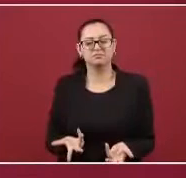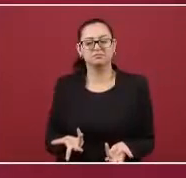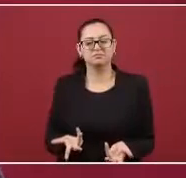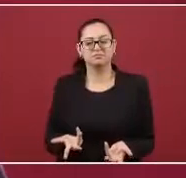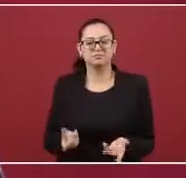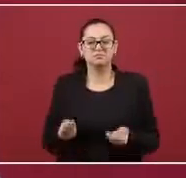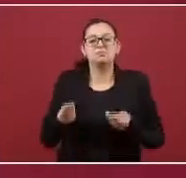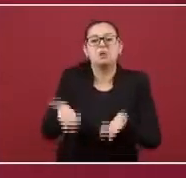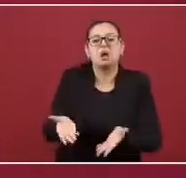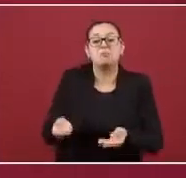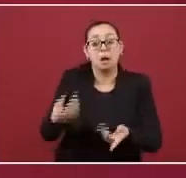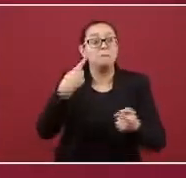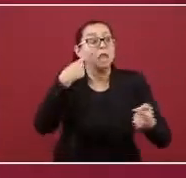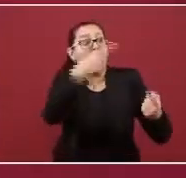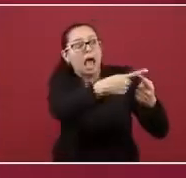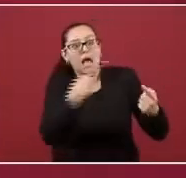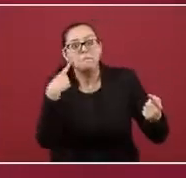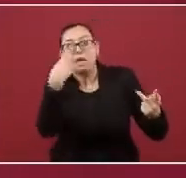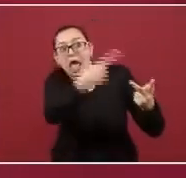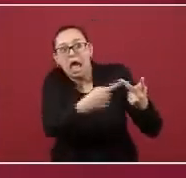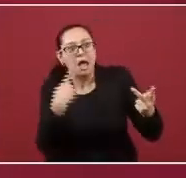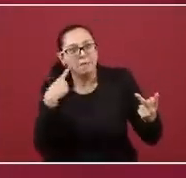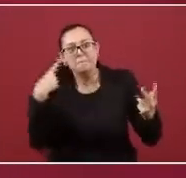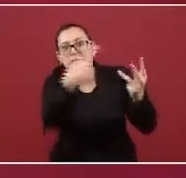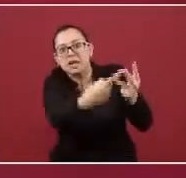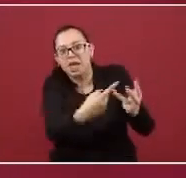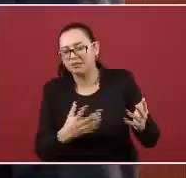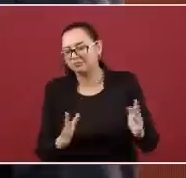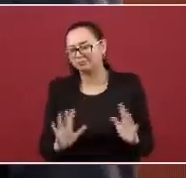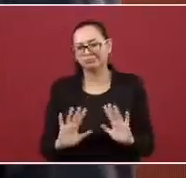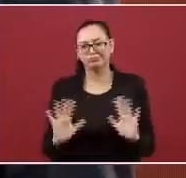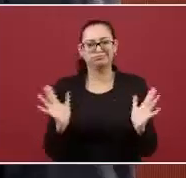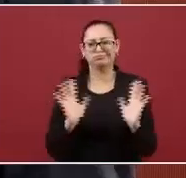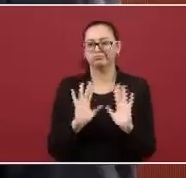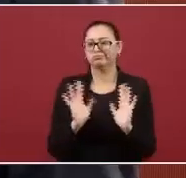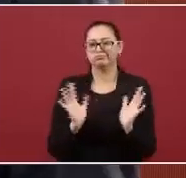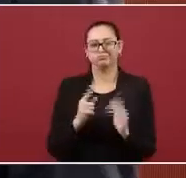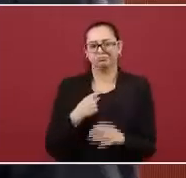estar señalando todo, pero